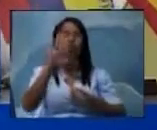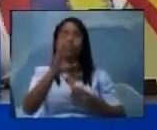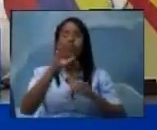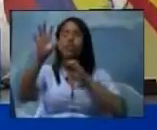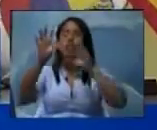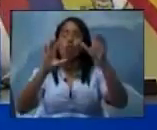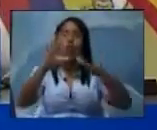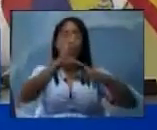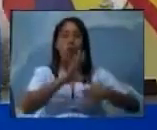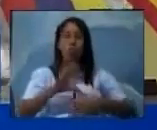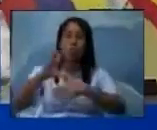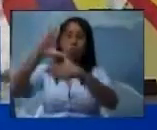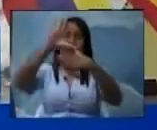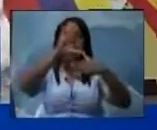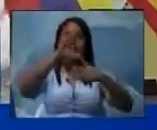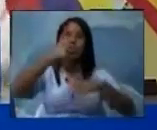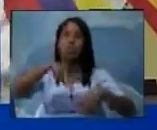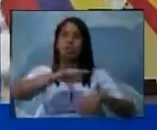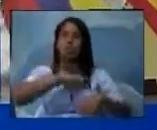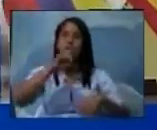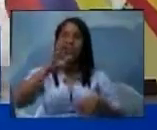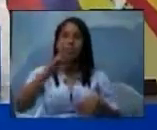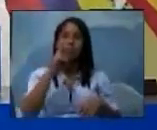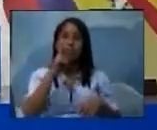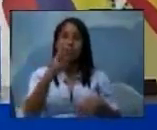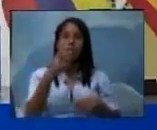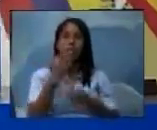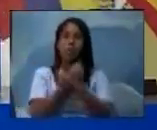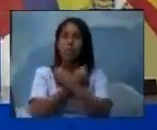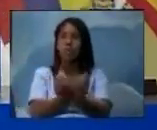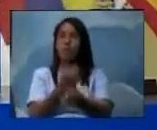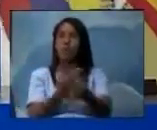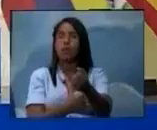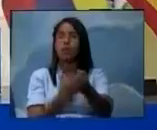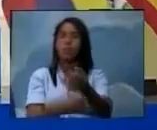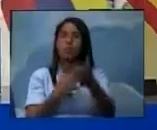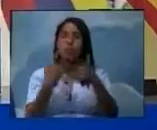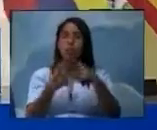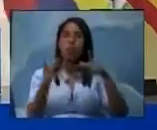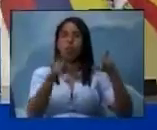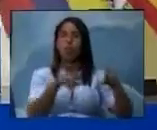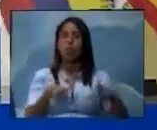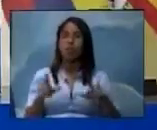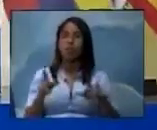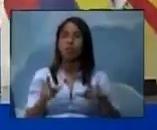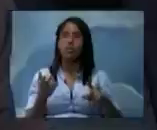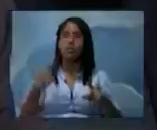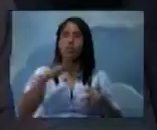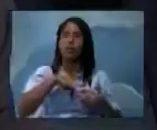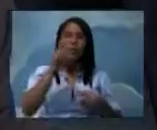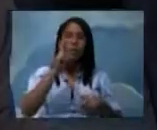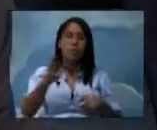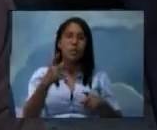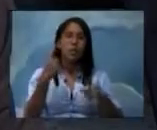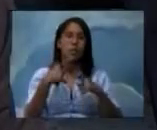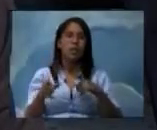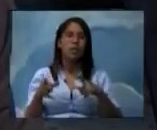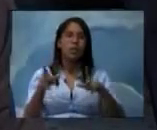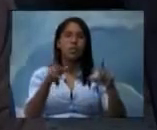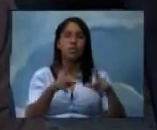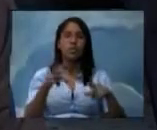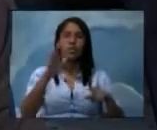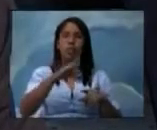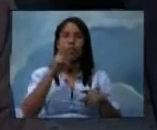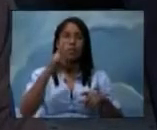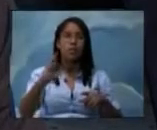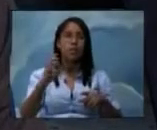5 continentes. Nos están viendo, amados hermanos, en el Polo Sur y en el Polo Norte. Amén. Nos están viendo en el Ecuador. Amén. Nos